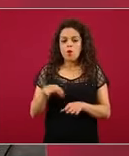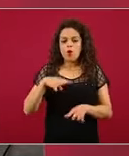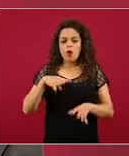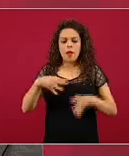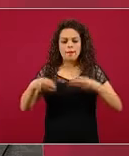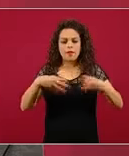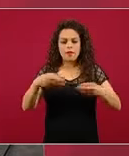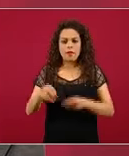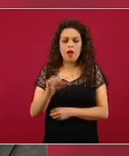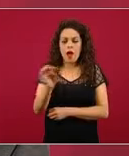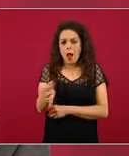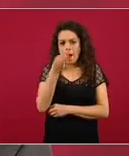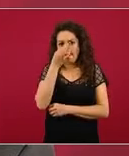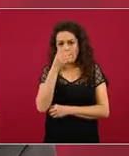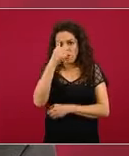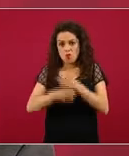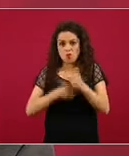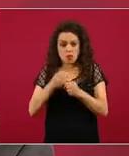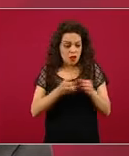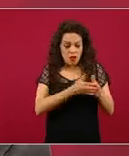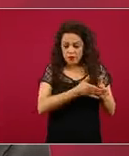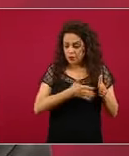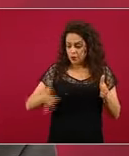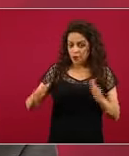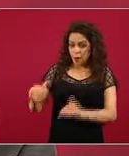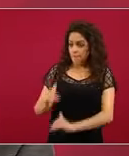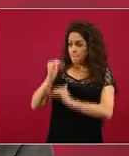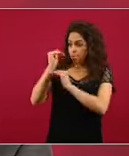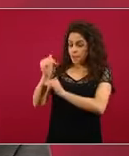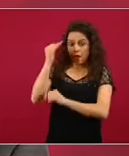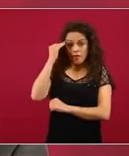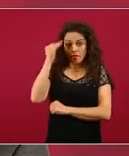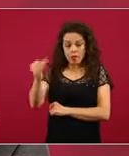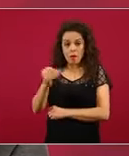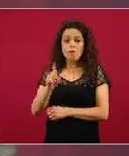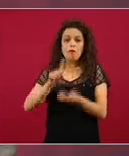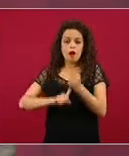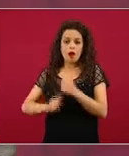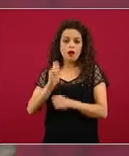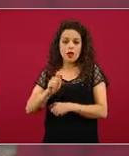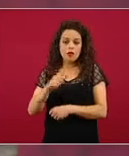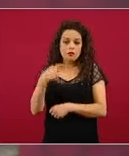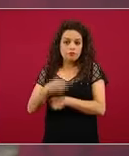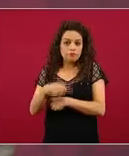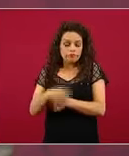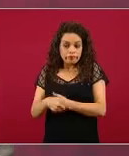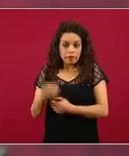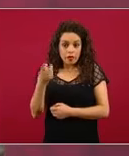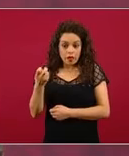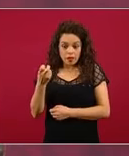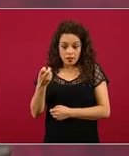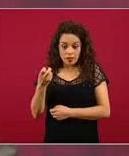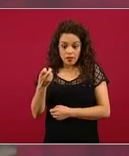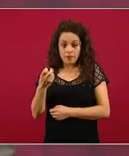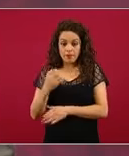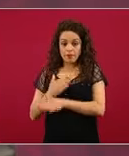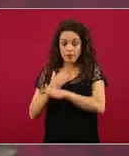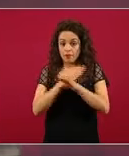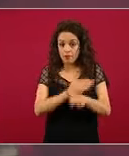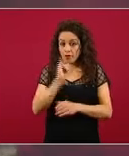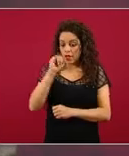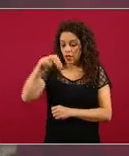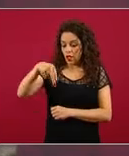año, el máximo tiempo que se puede constatar de duración de la inmunidad, medida solamente por